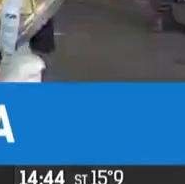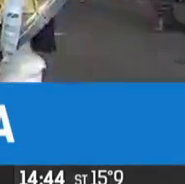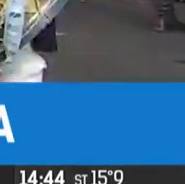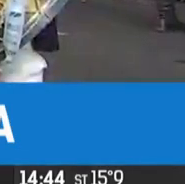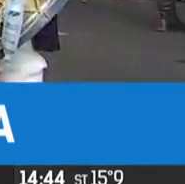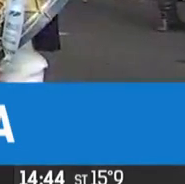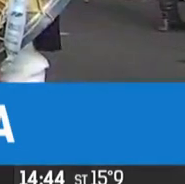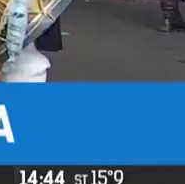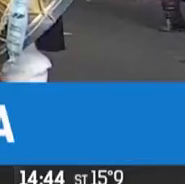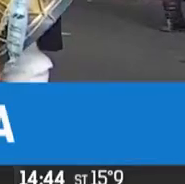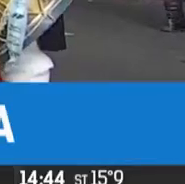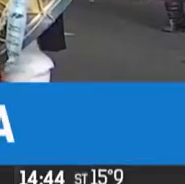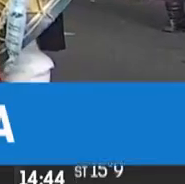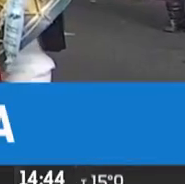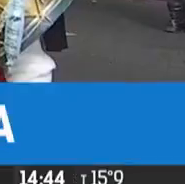y